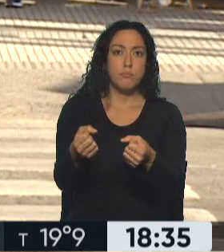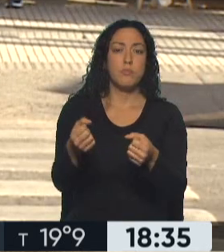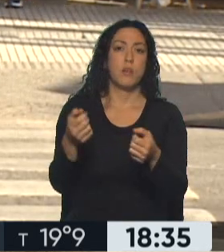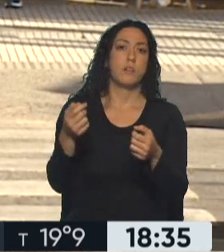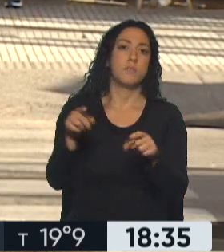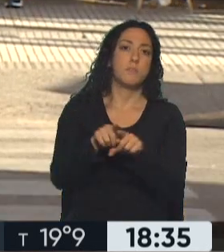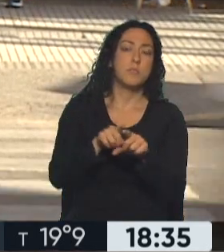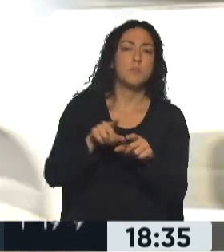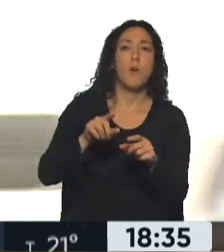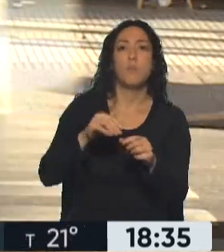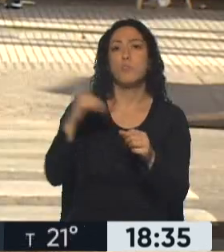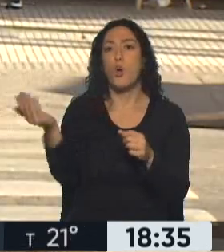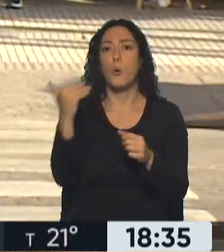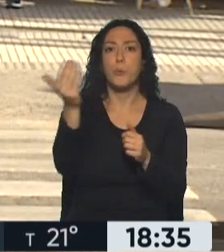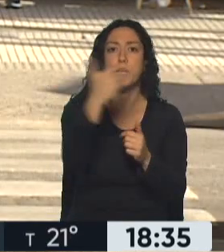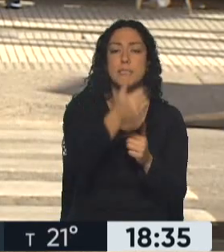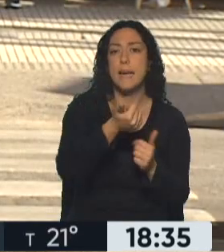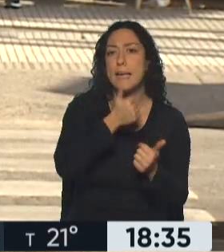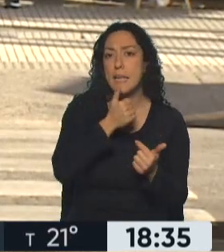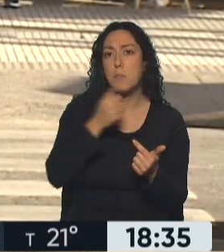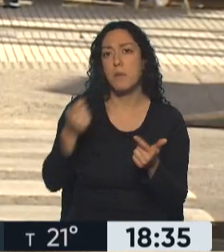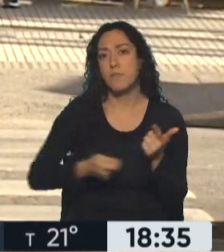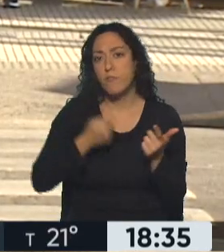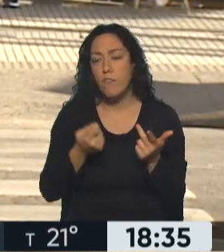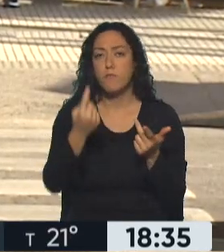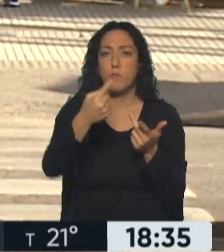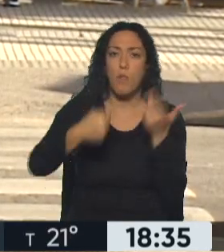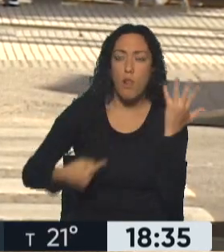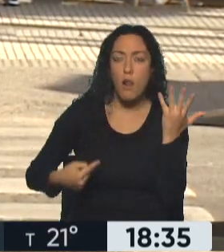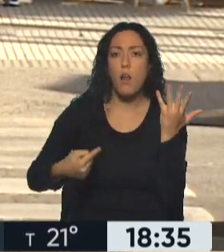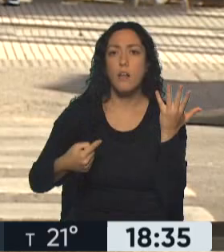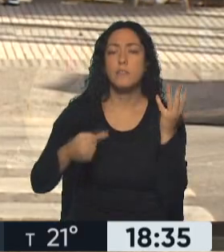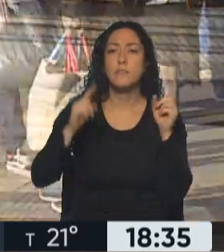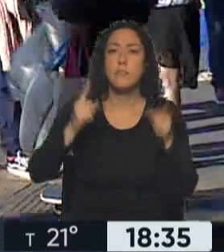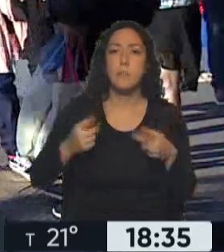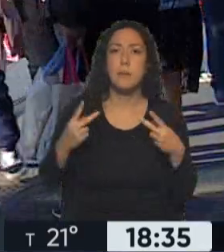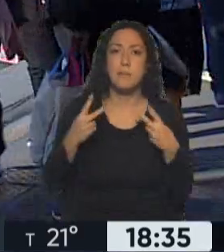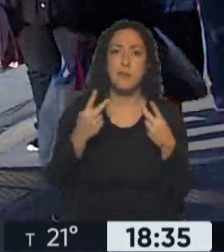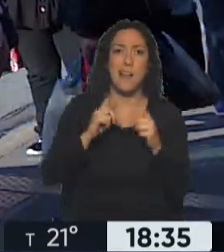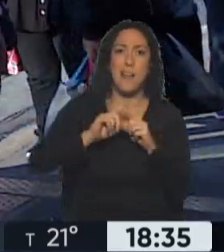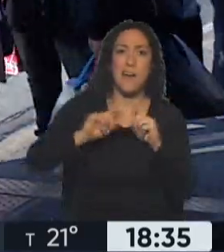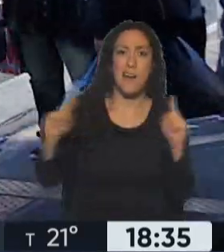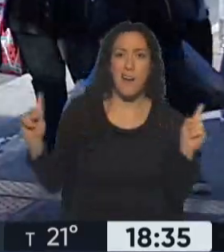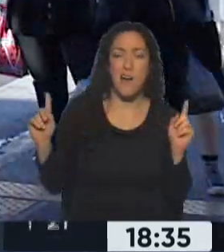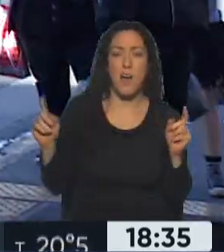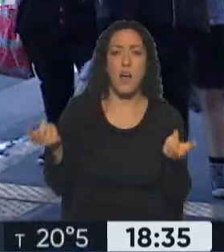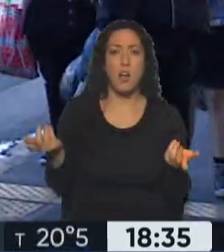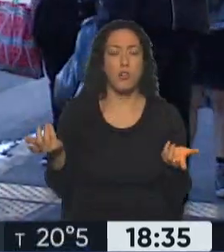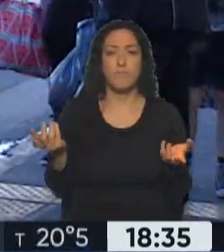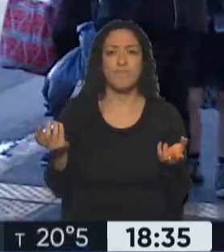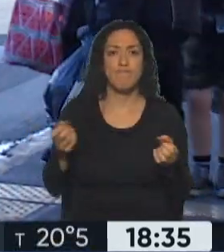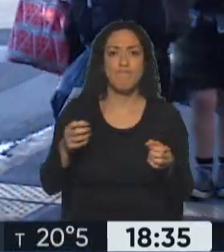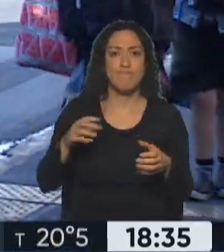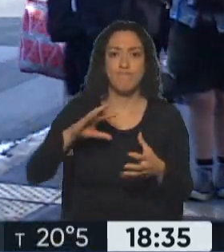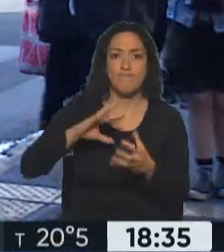como Claypole, como Quilmes, Banfield, también afecta a viajes de larga distancia, como aquellos que estaban